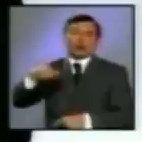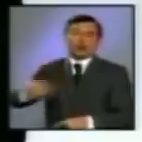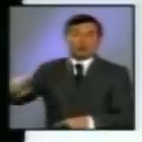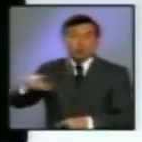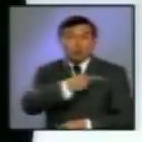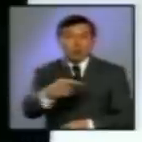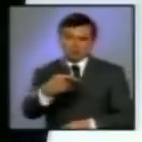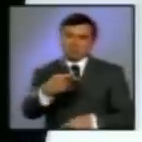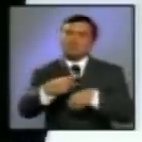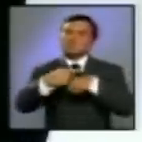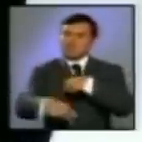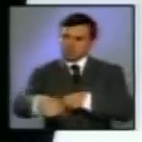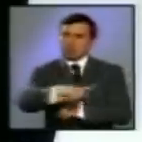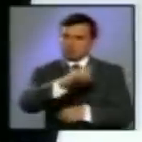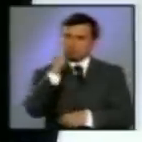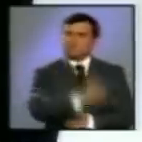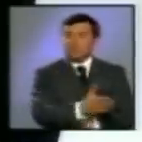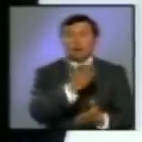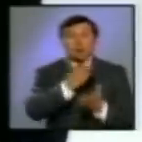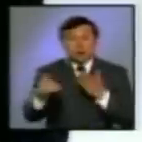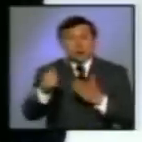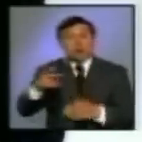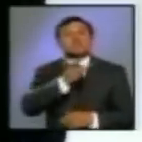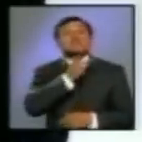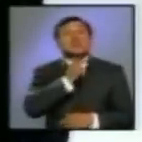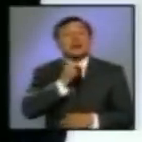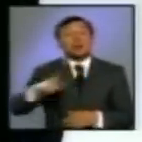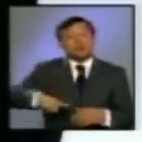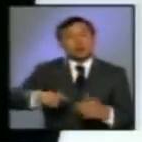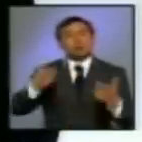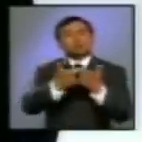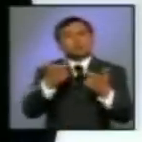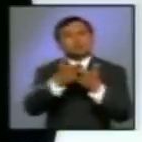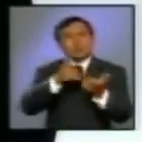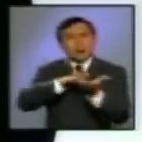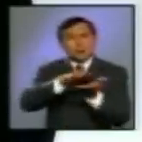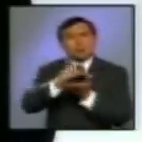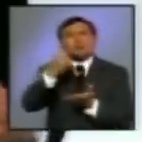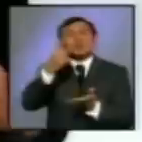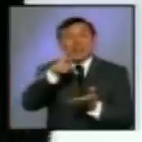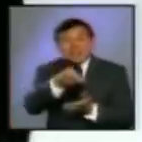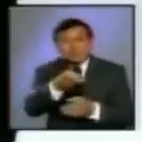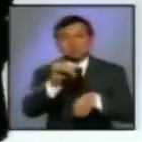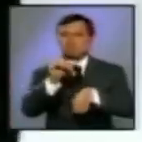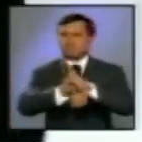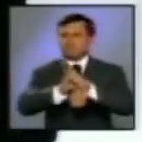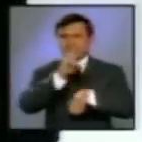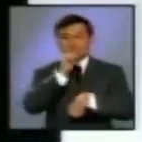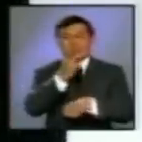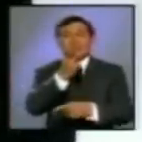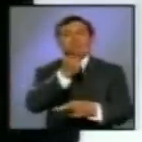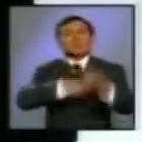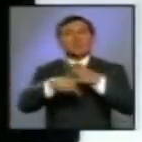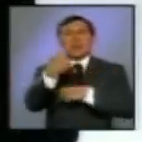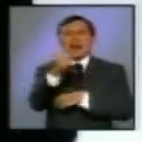esto. Los subsidios a la gasolina son la principal fuente de emisiones de gases de efecto invernadero en el país, lo que más provoca